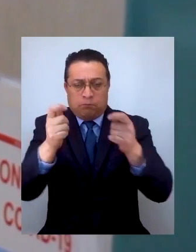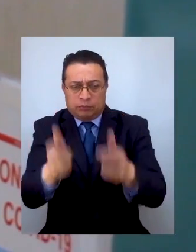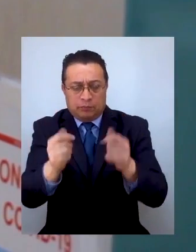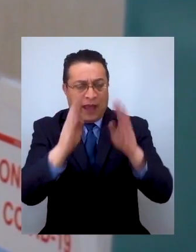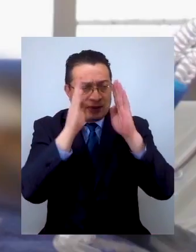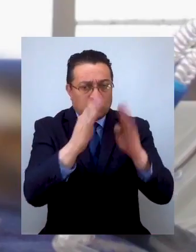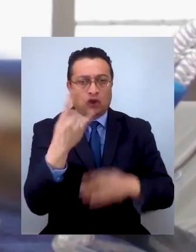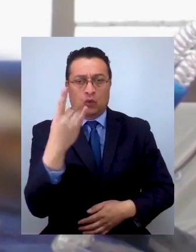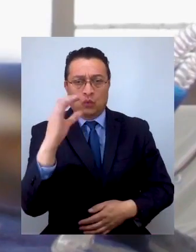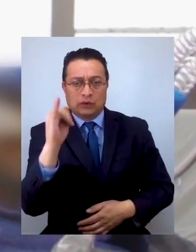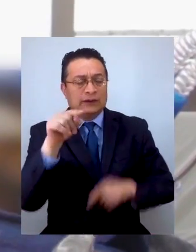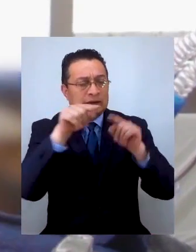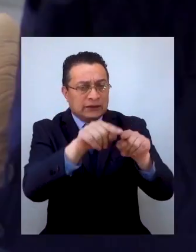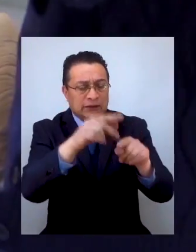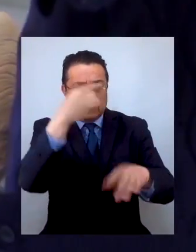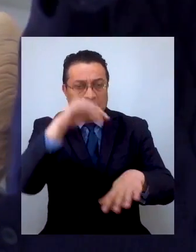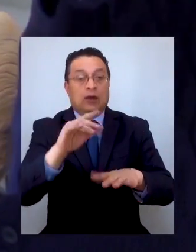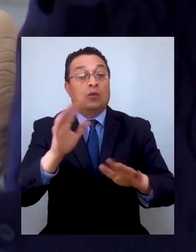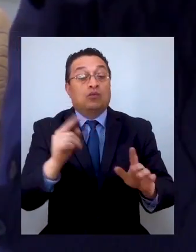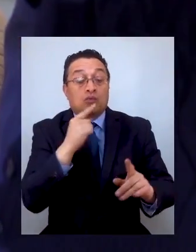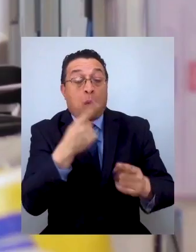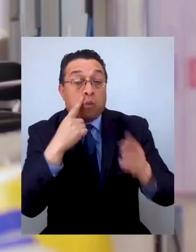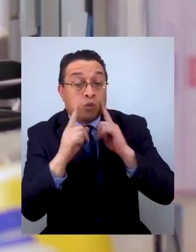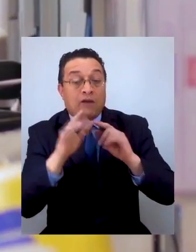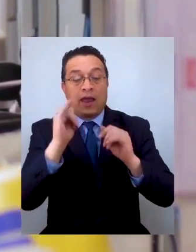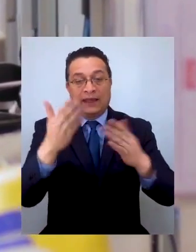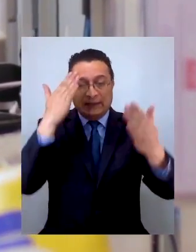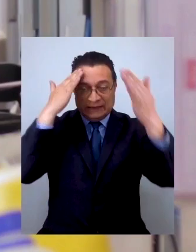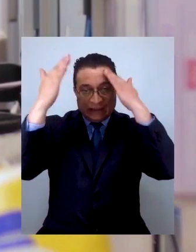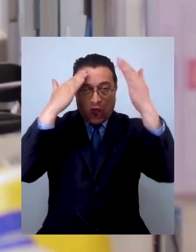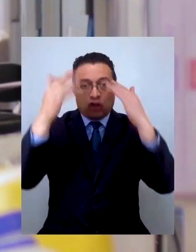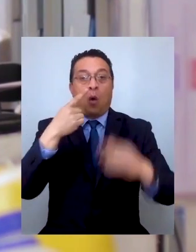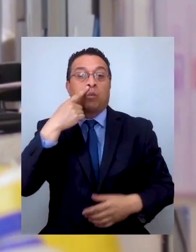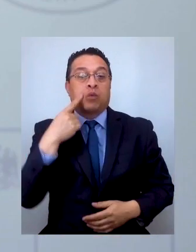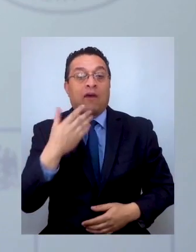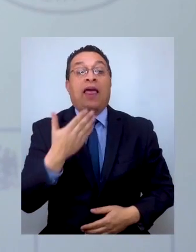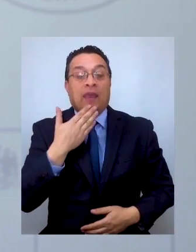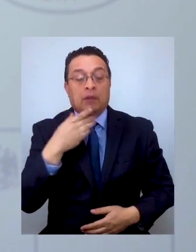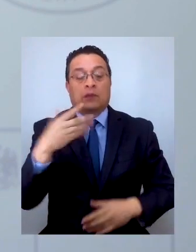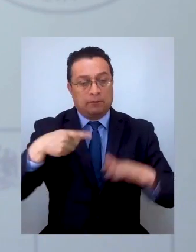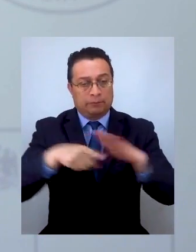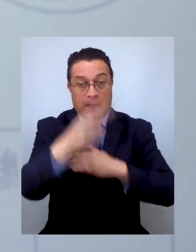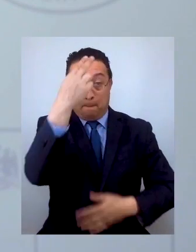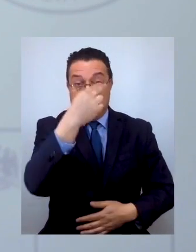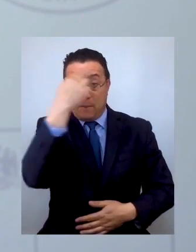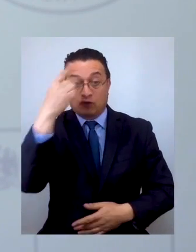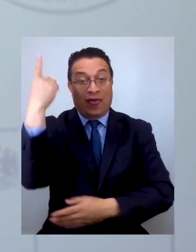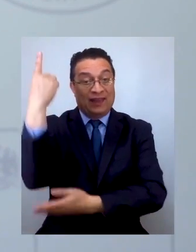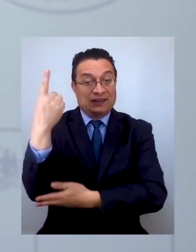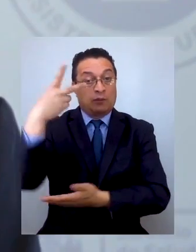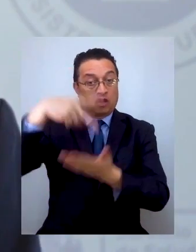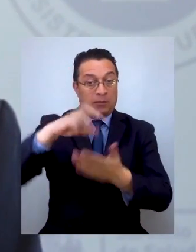de atención de pacientes críticos en simulación y evaluación psicológica, de los cuales ingresaron entre marzo